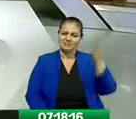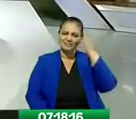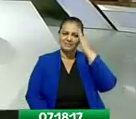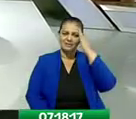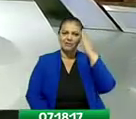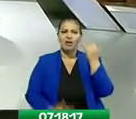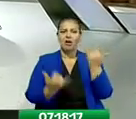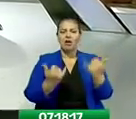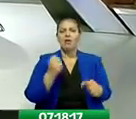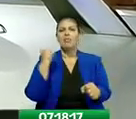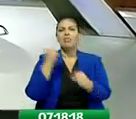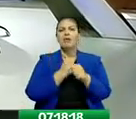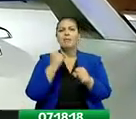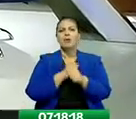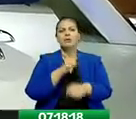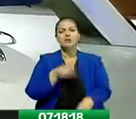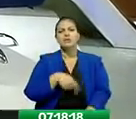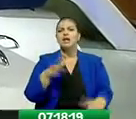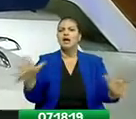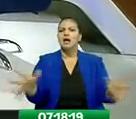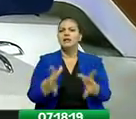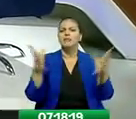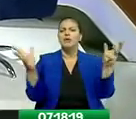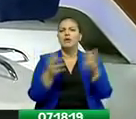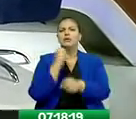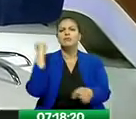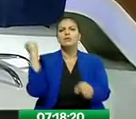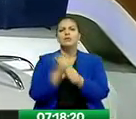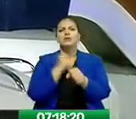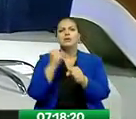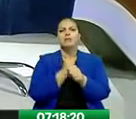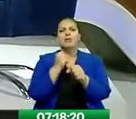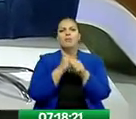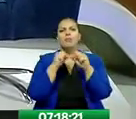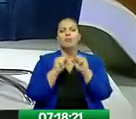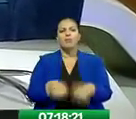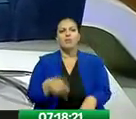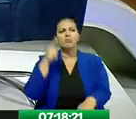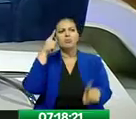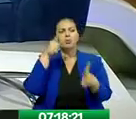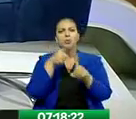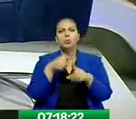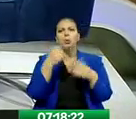Para eso necesitamos poner a la gente a trabajar para generar más empleos. Y mejorar a futuro las condiciones.